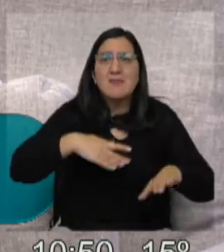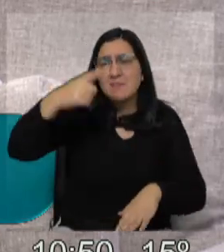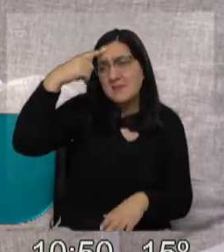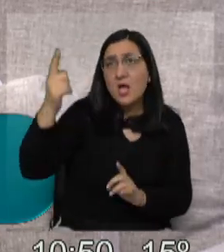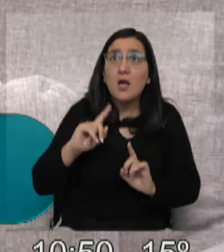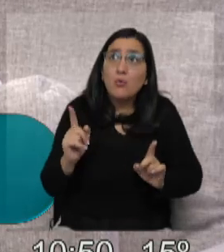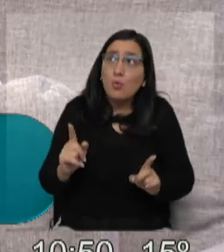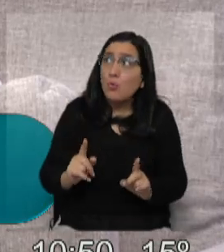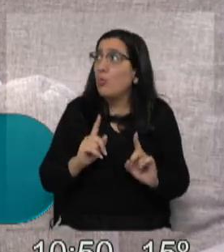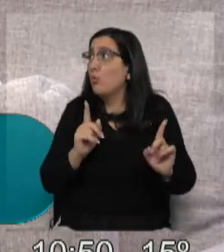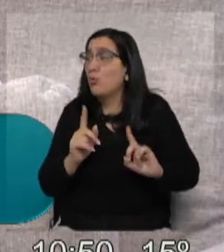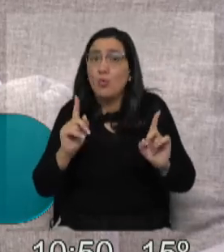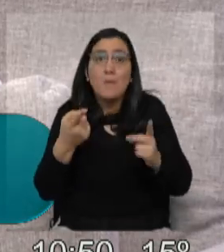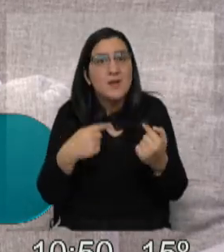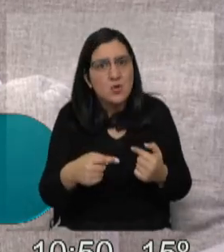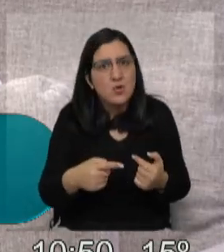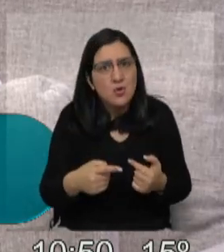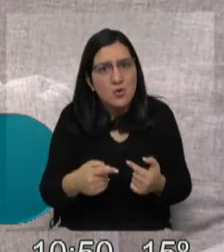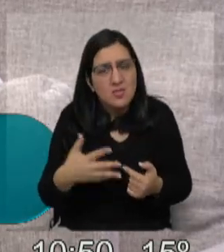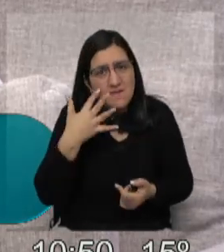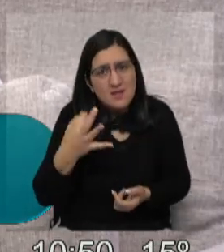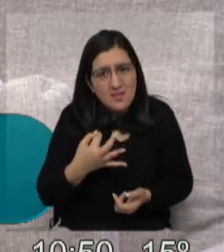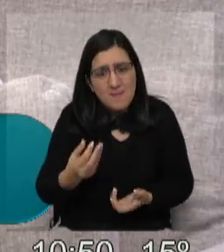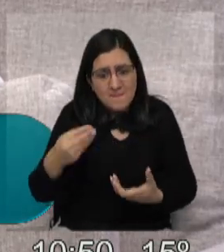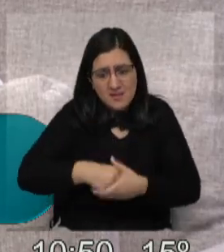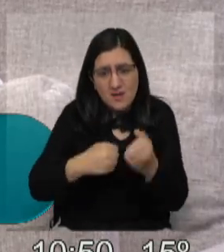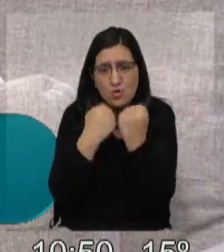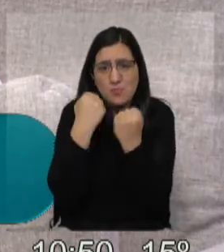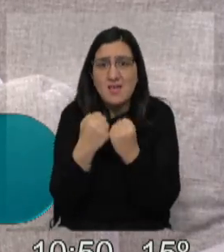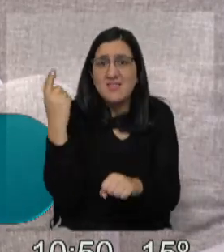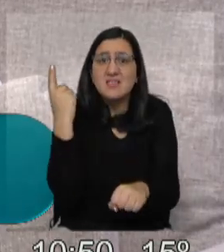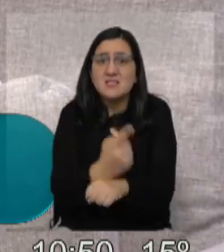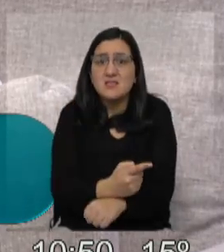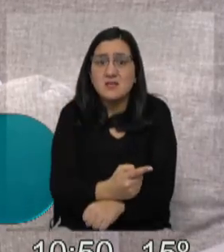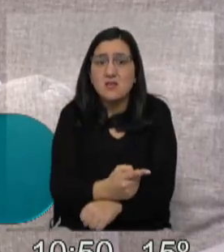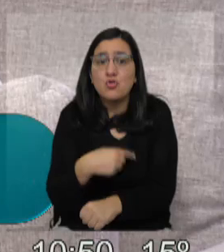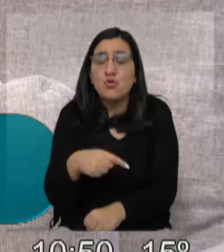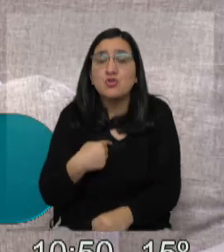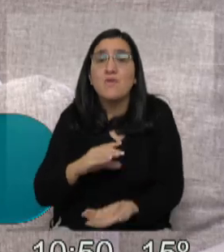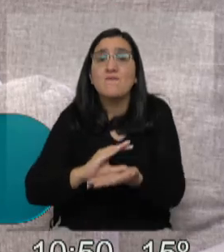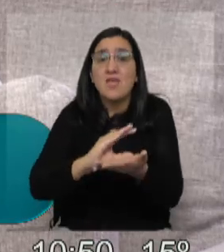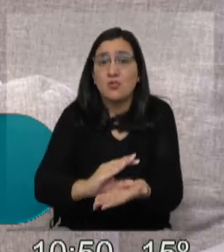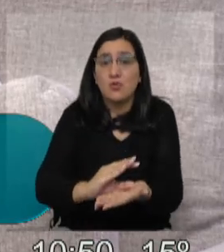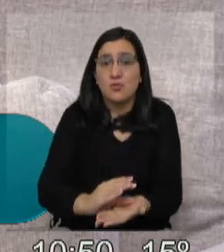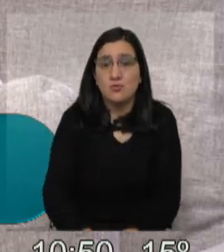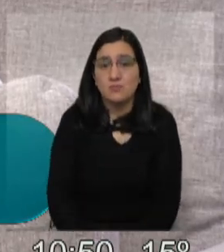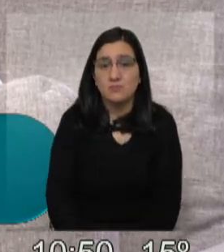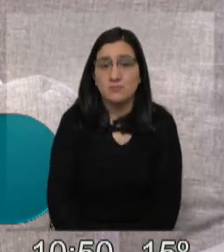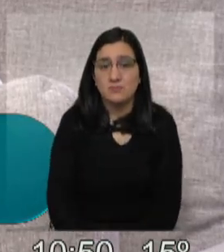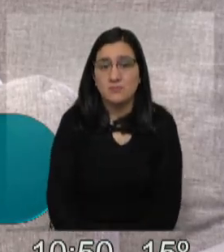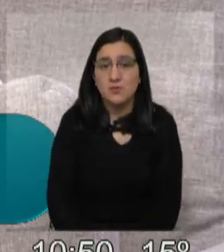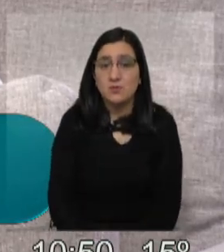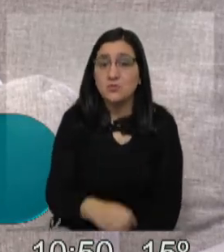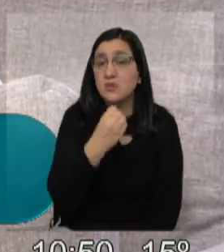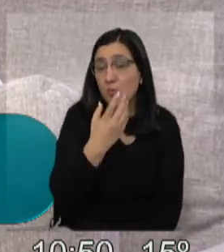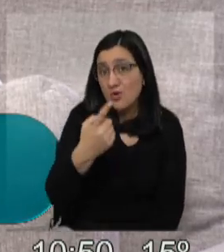no, pero en realidad parte de la economía es decidir a dónde ponemos nuestro dinero. Entonces está bueno que lo